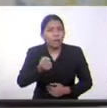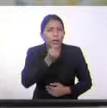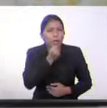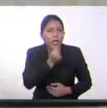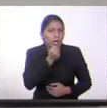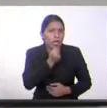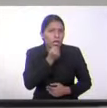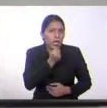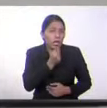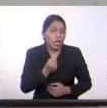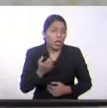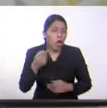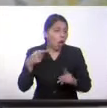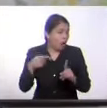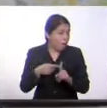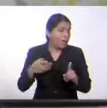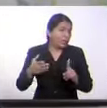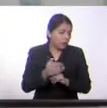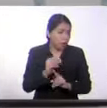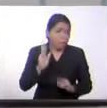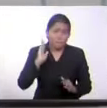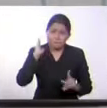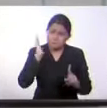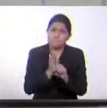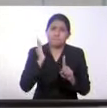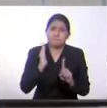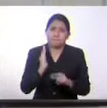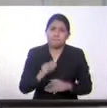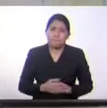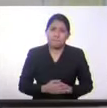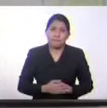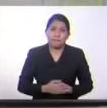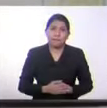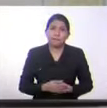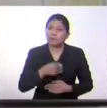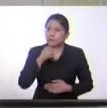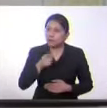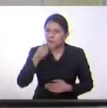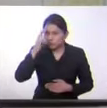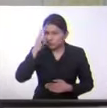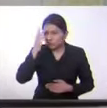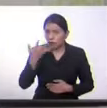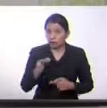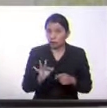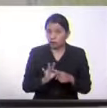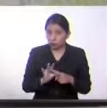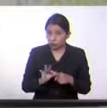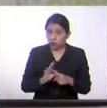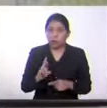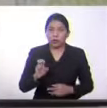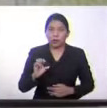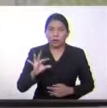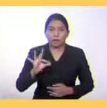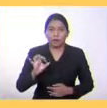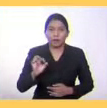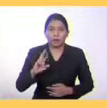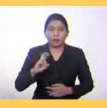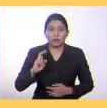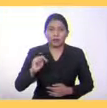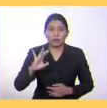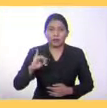de forma objetiva y puntual, y esto se relaciona con la función referencial del lenguaje.